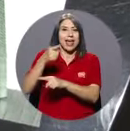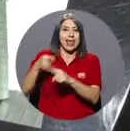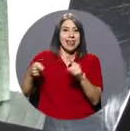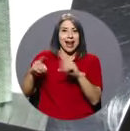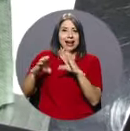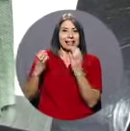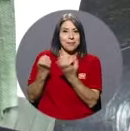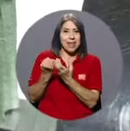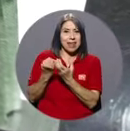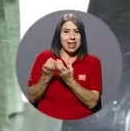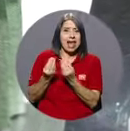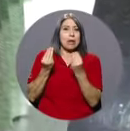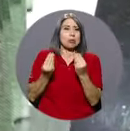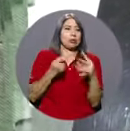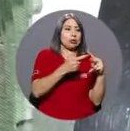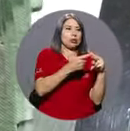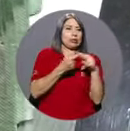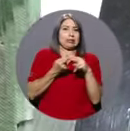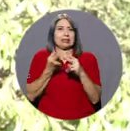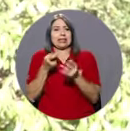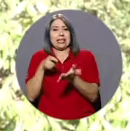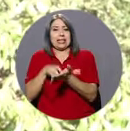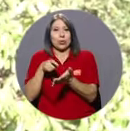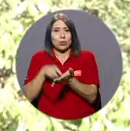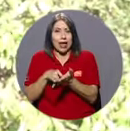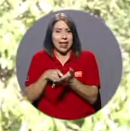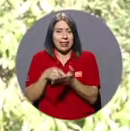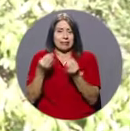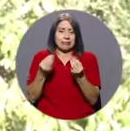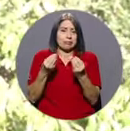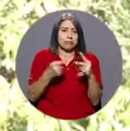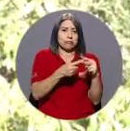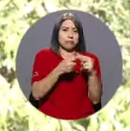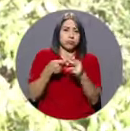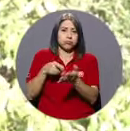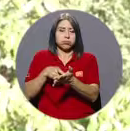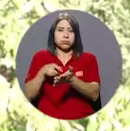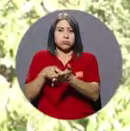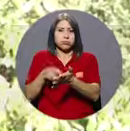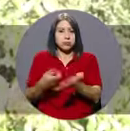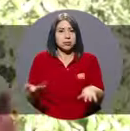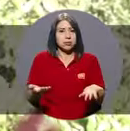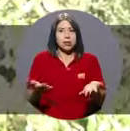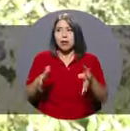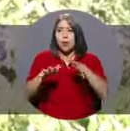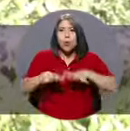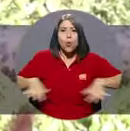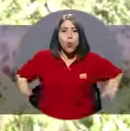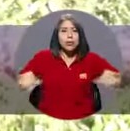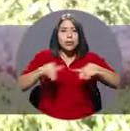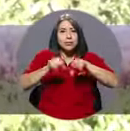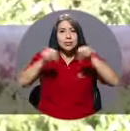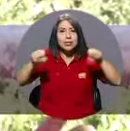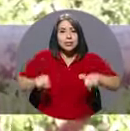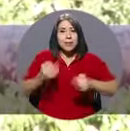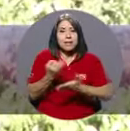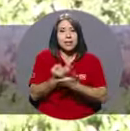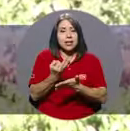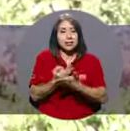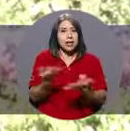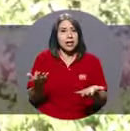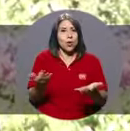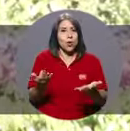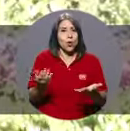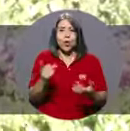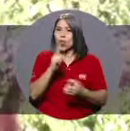media superendeudada o sobreendeudada, como se ha dicho, y un contexto en donde el sistema financiero